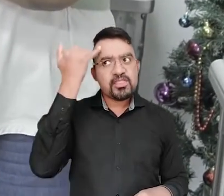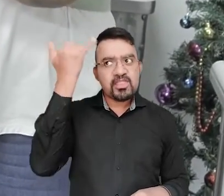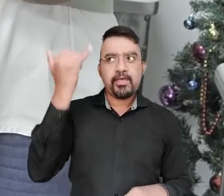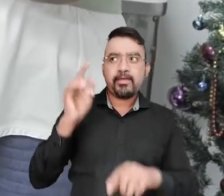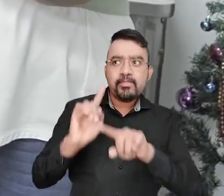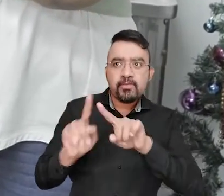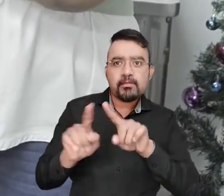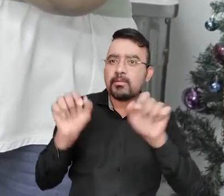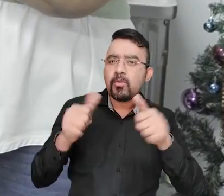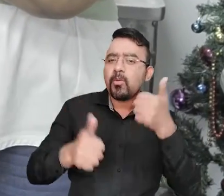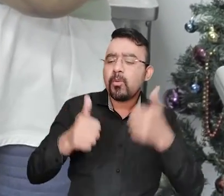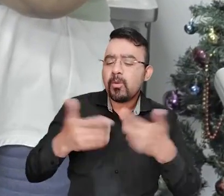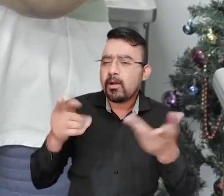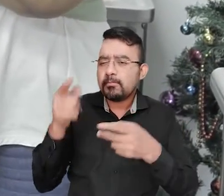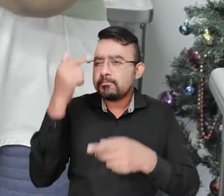ingredientes le podrías poner?